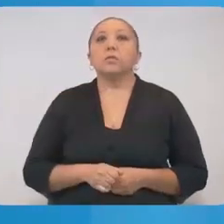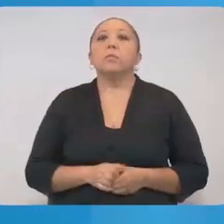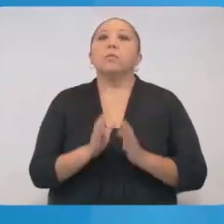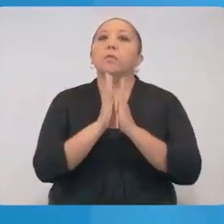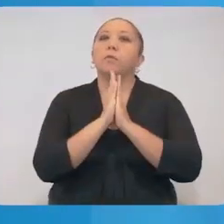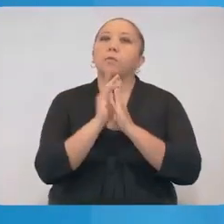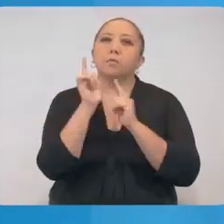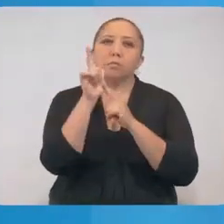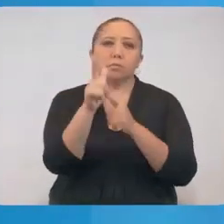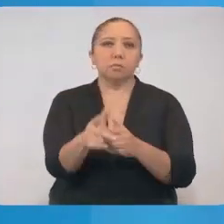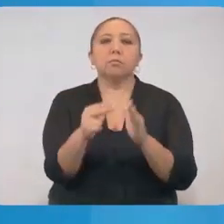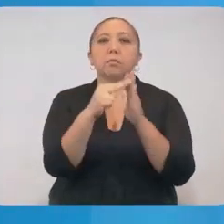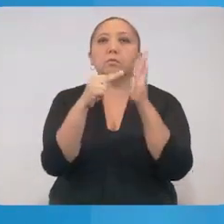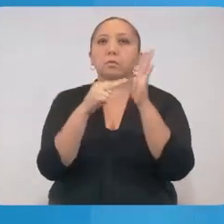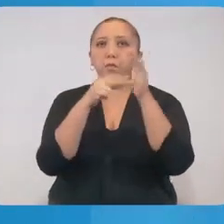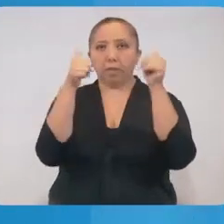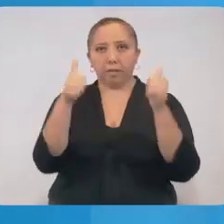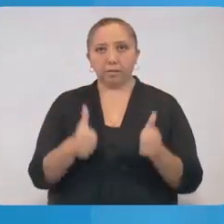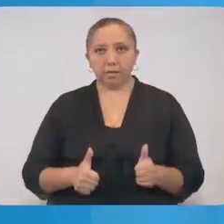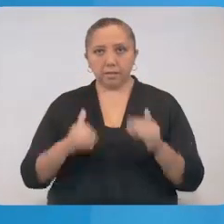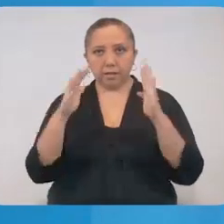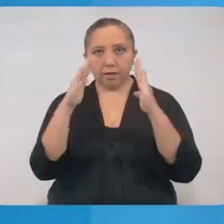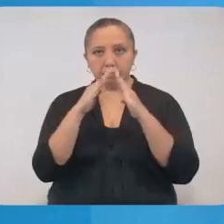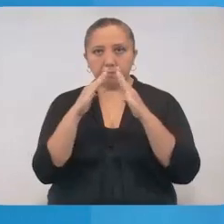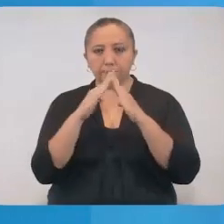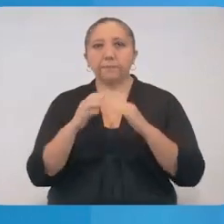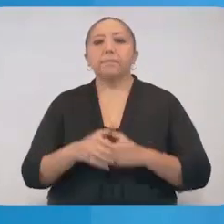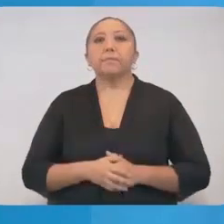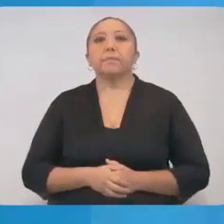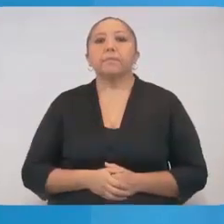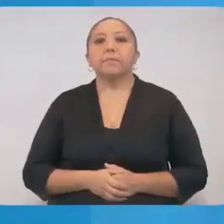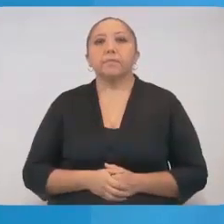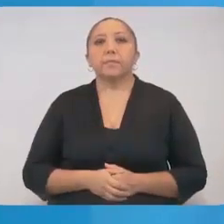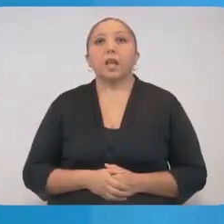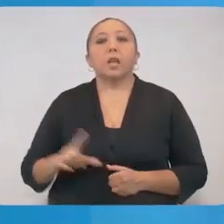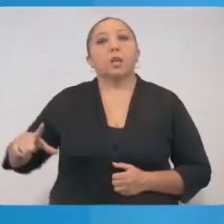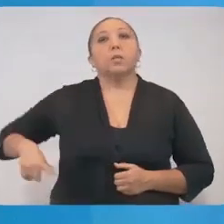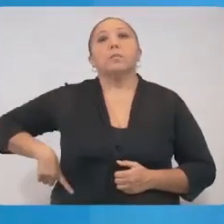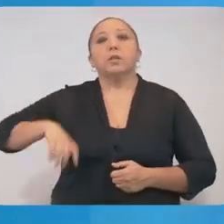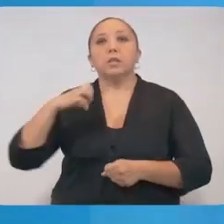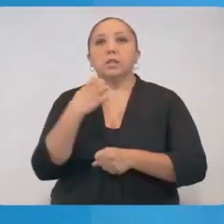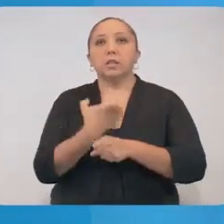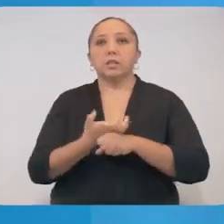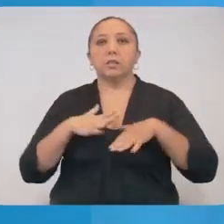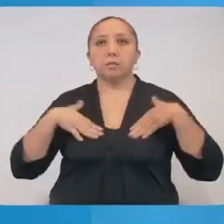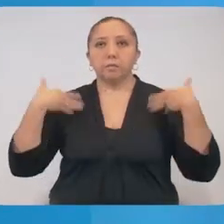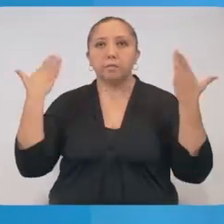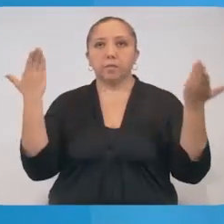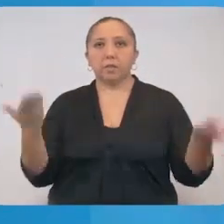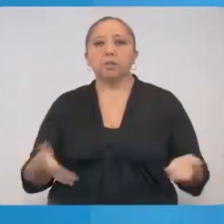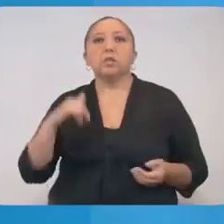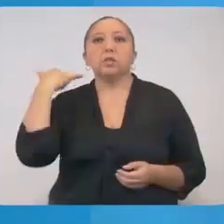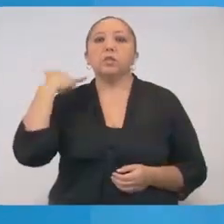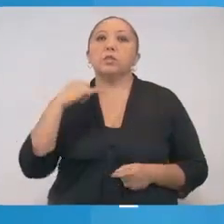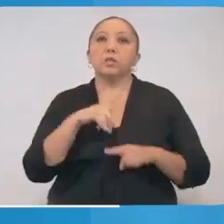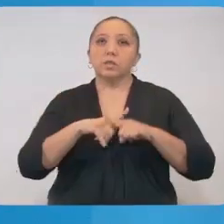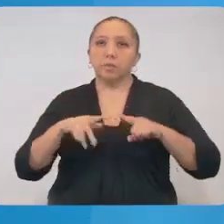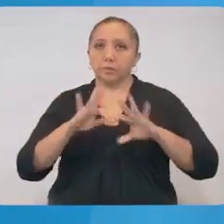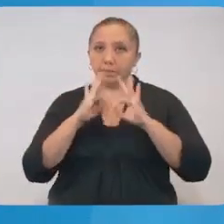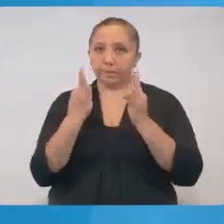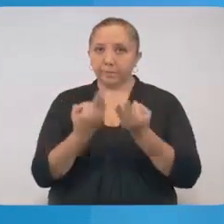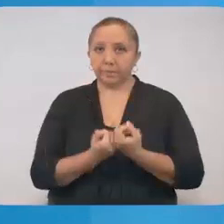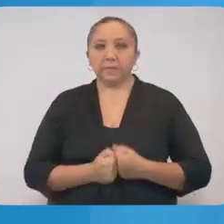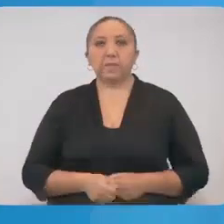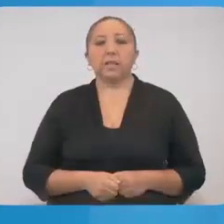manera estricta y a quedarse en sus casas. El gobierno del estado ha puesto a disposición de los yucatecos diversos canales. La